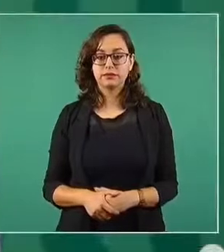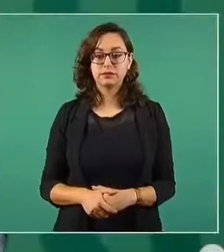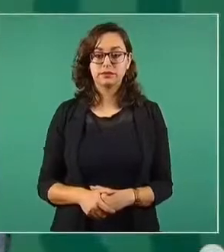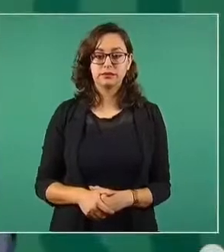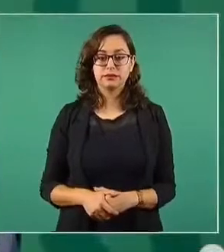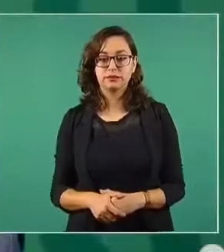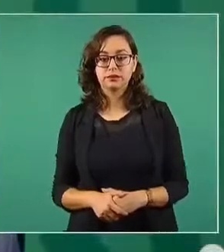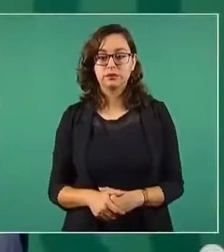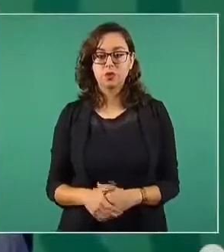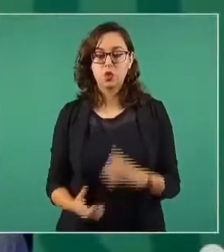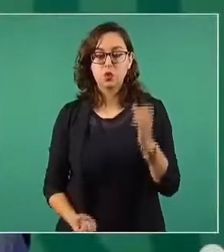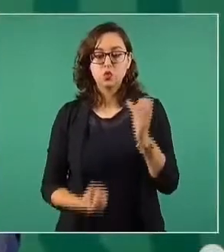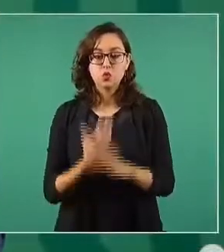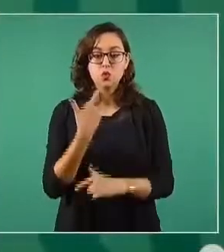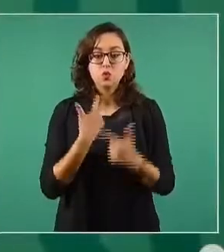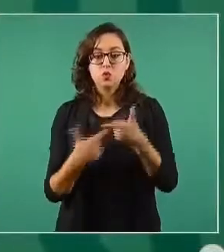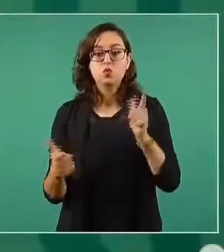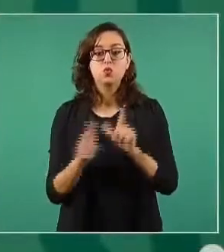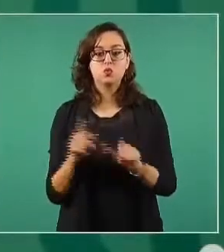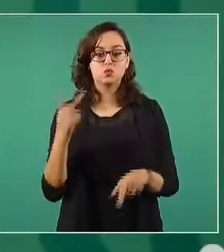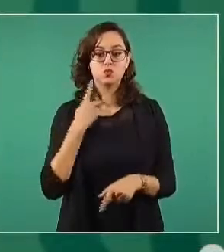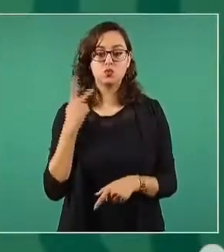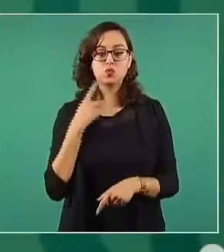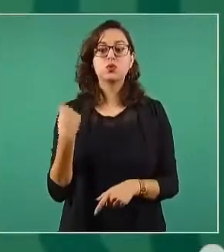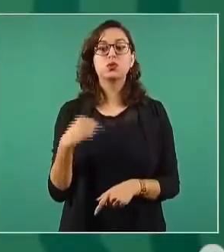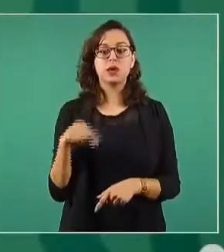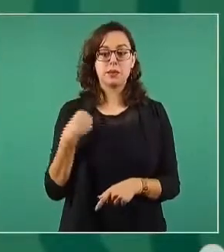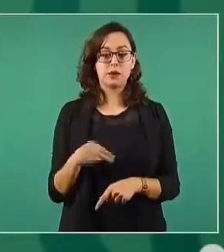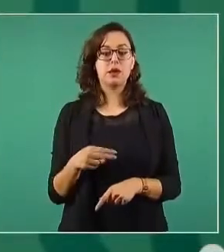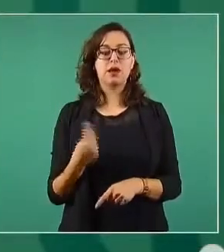¿Cómo se llama el nuevo partido?